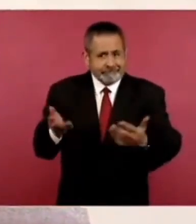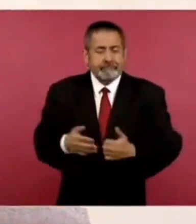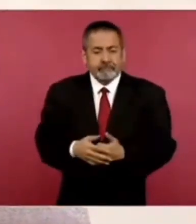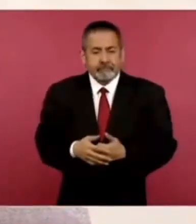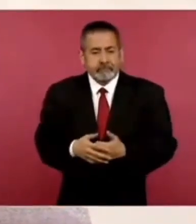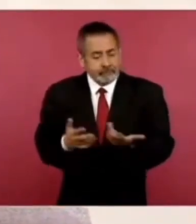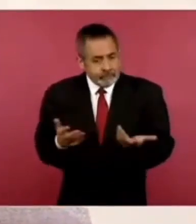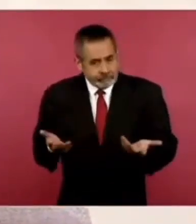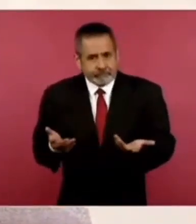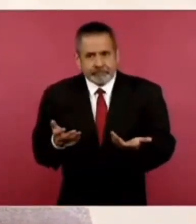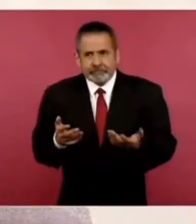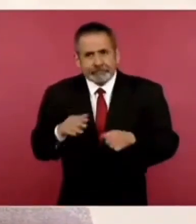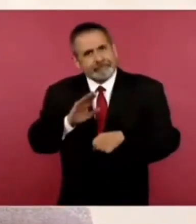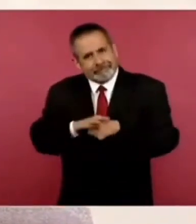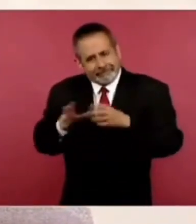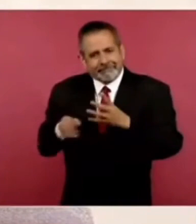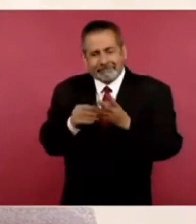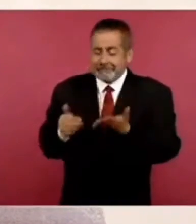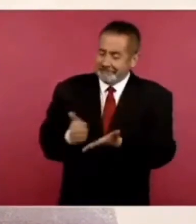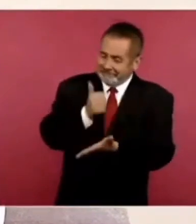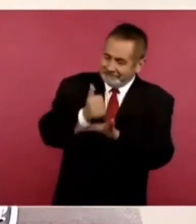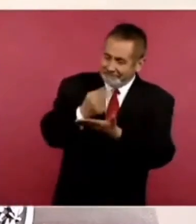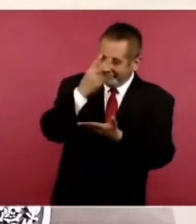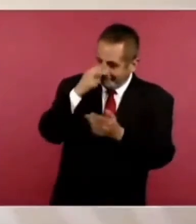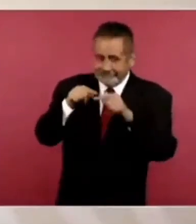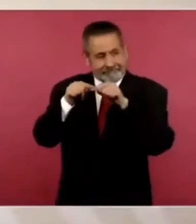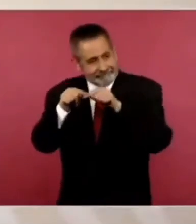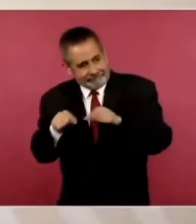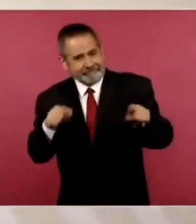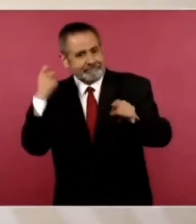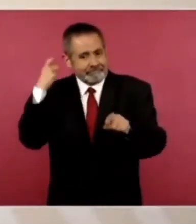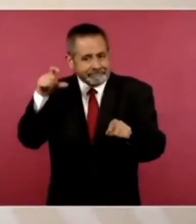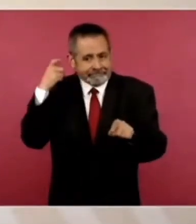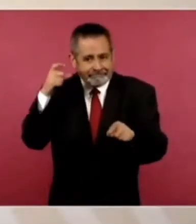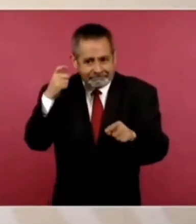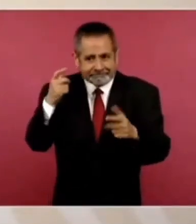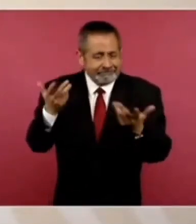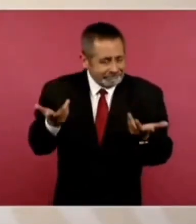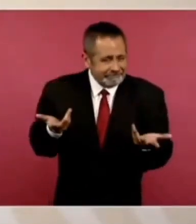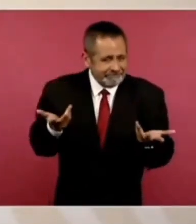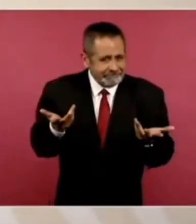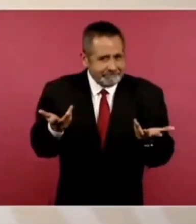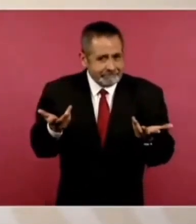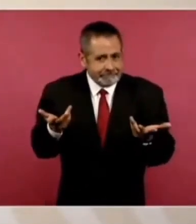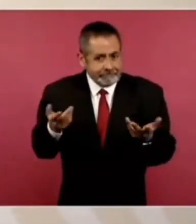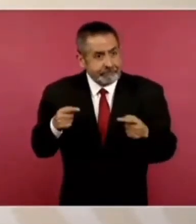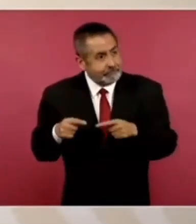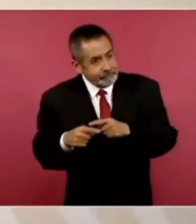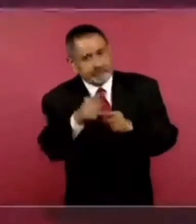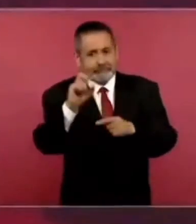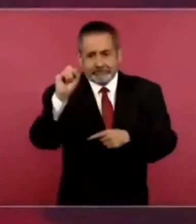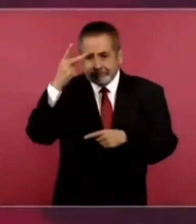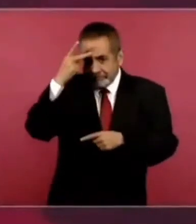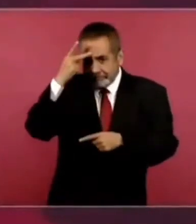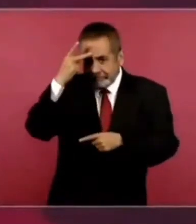¿Y por qué no de la Ciudad de México a Querétaro? ¿Y por qué no a San Luis?